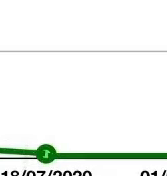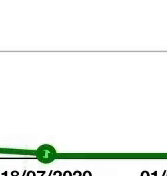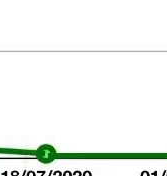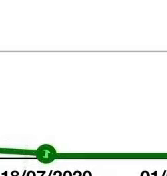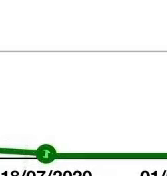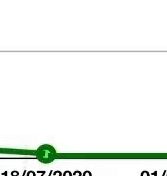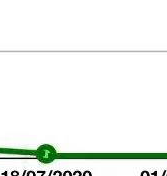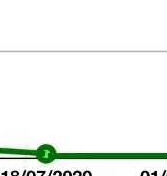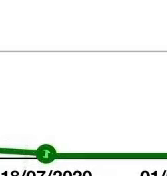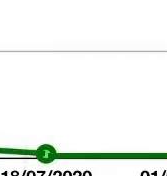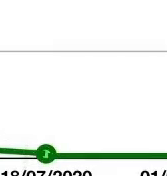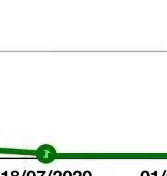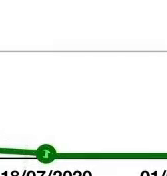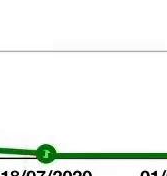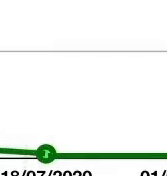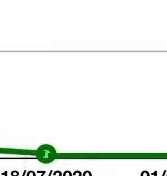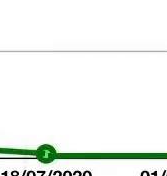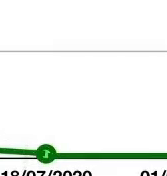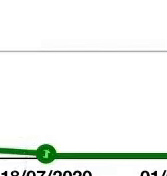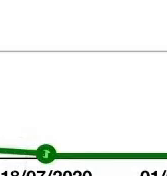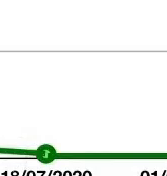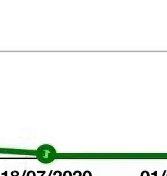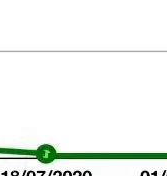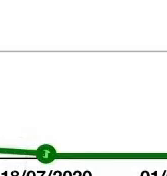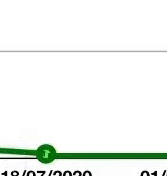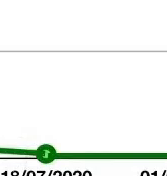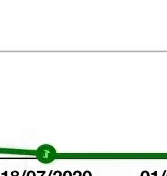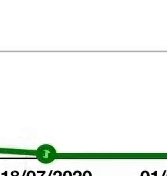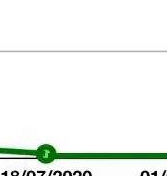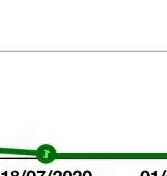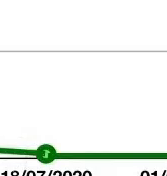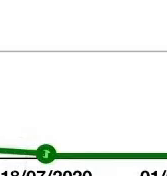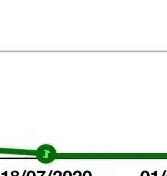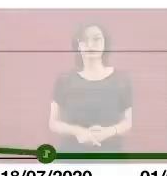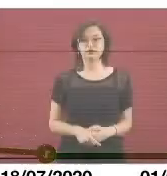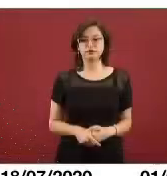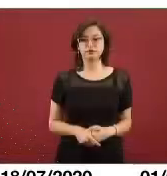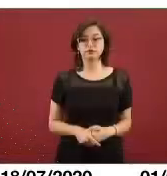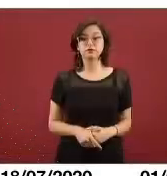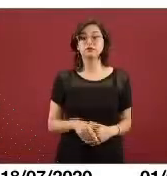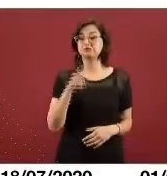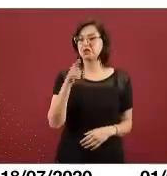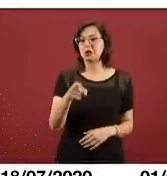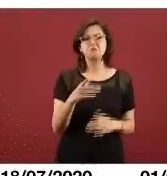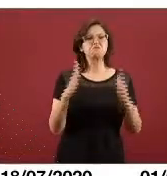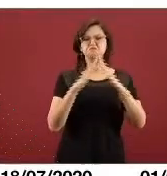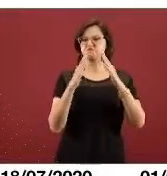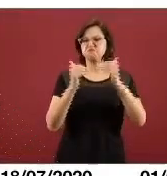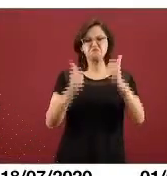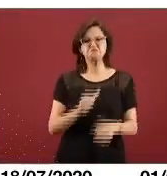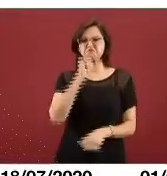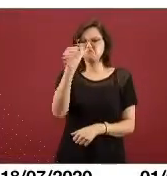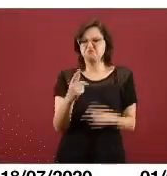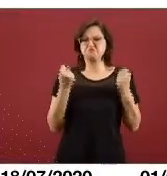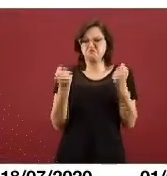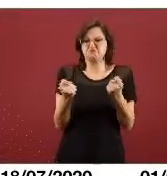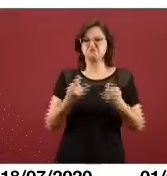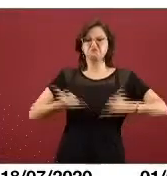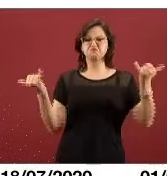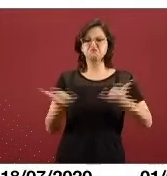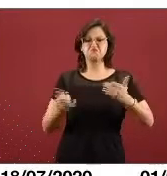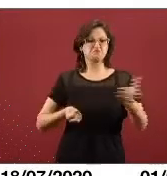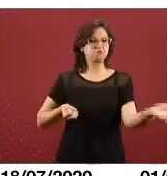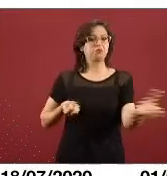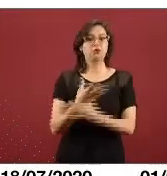en el momento cumbre, alrededor de la primera semana de mayo. En cambio, si tenemos estas medidas enérgicas